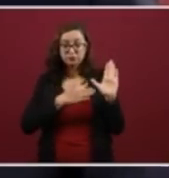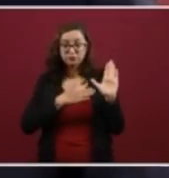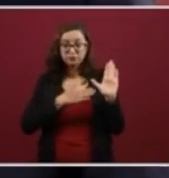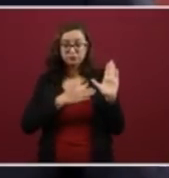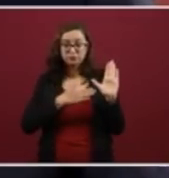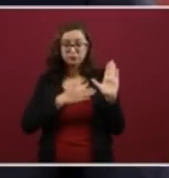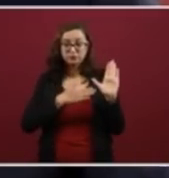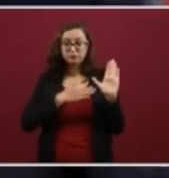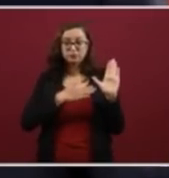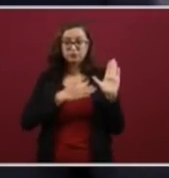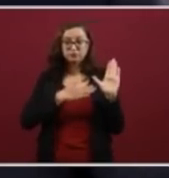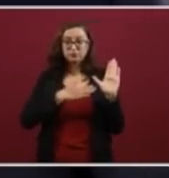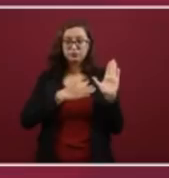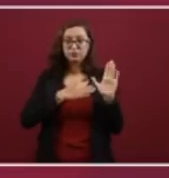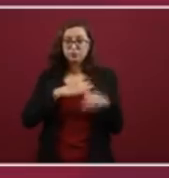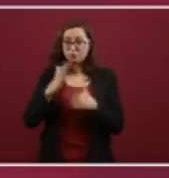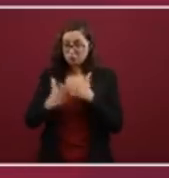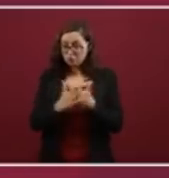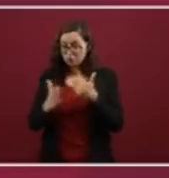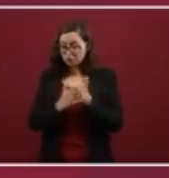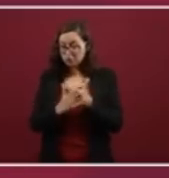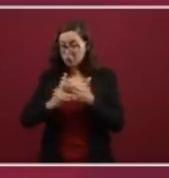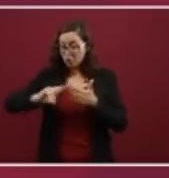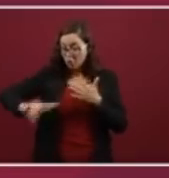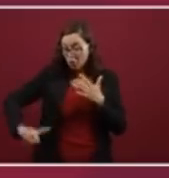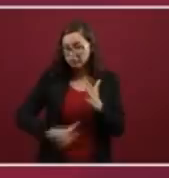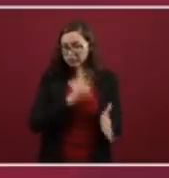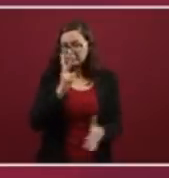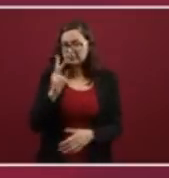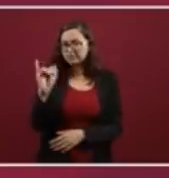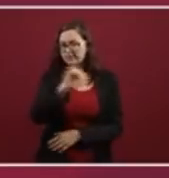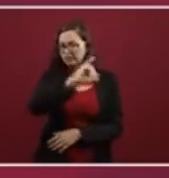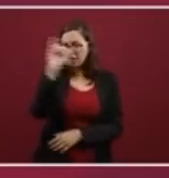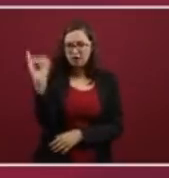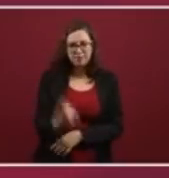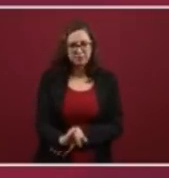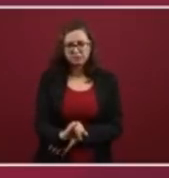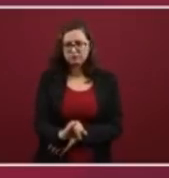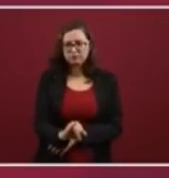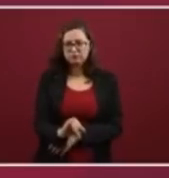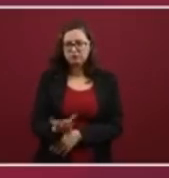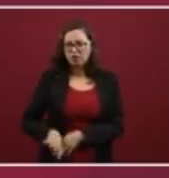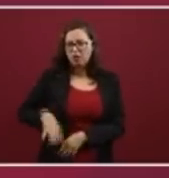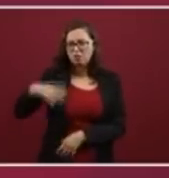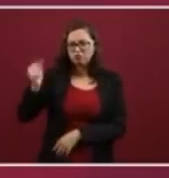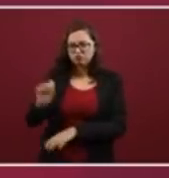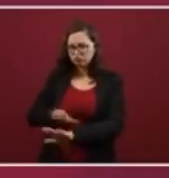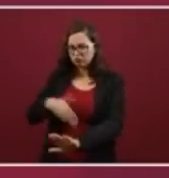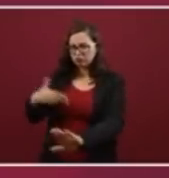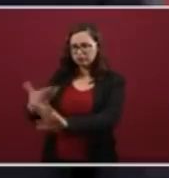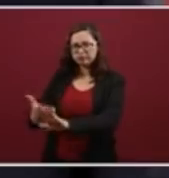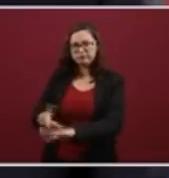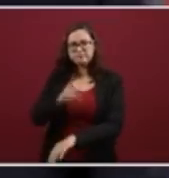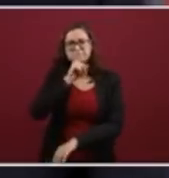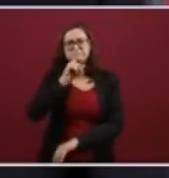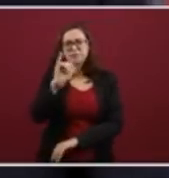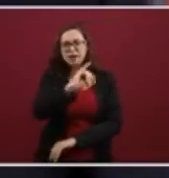de nunca más optar por el uso de la fuerza